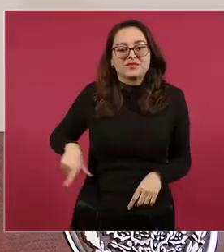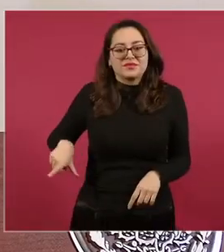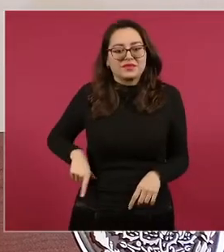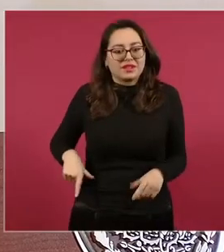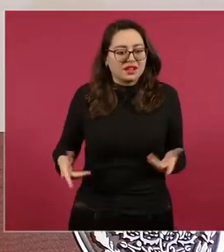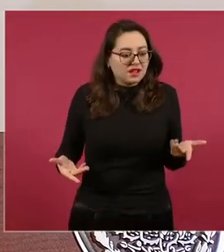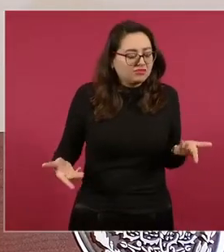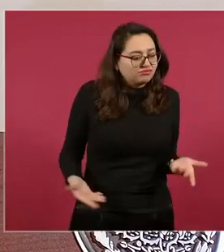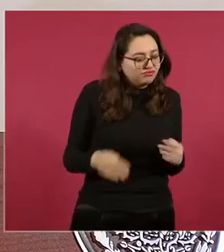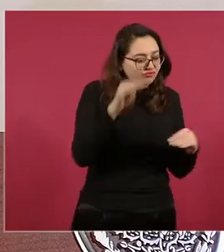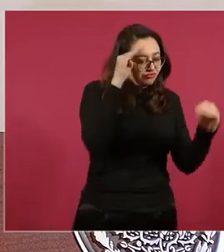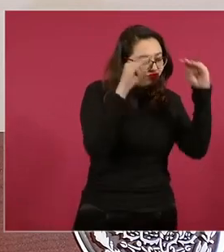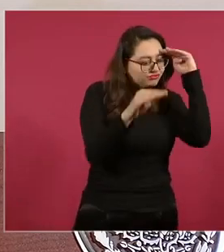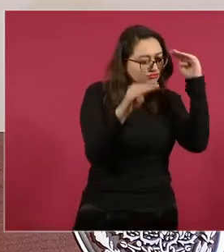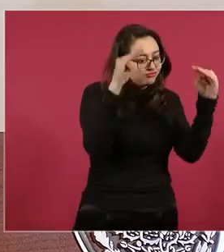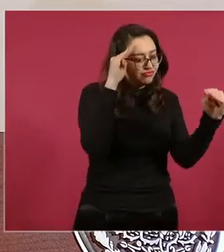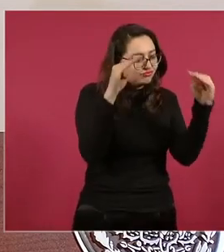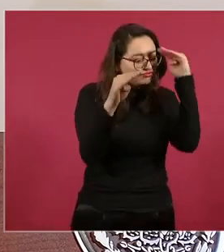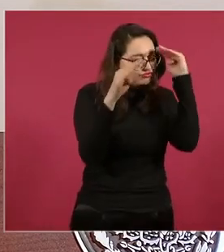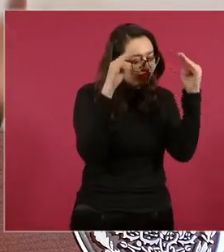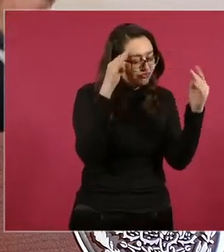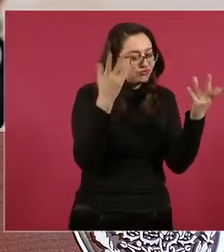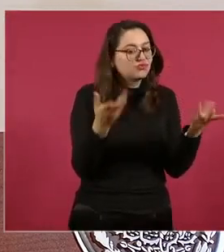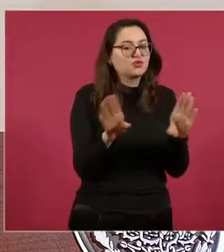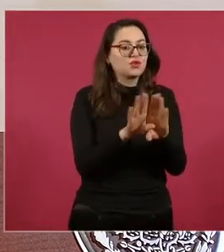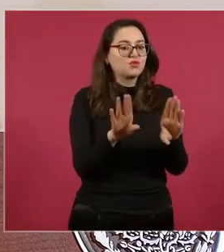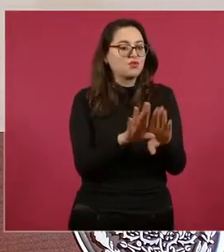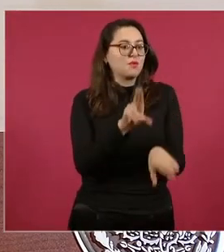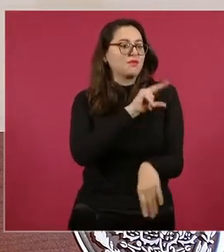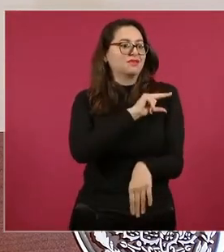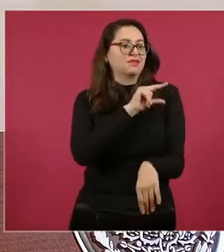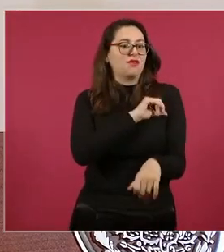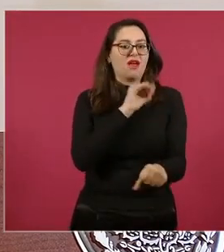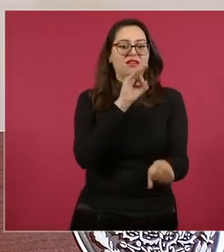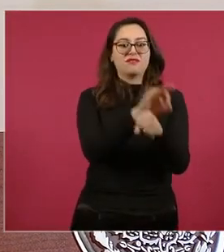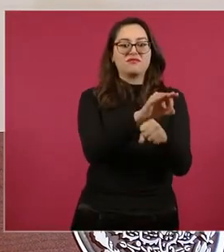pensando en garantizar el botín,